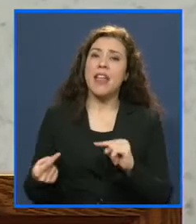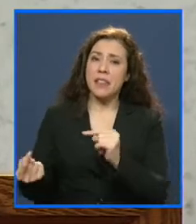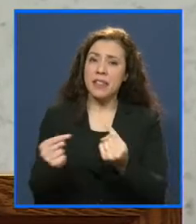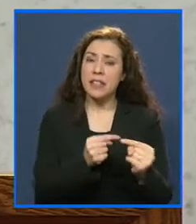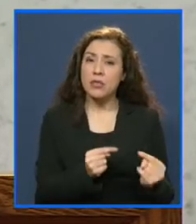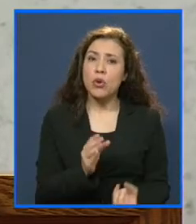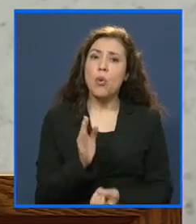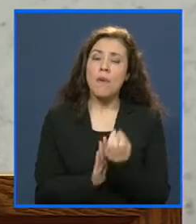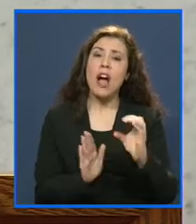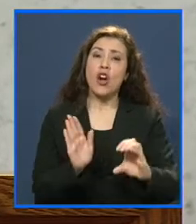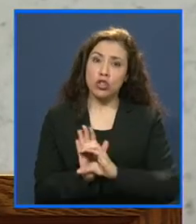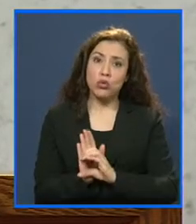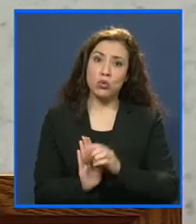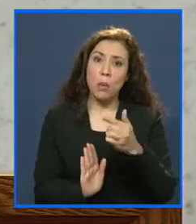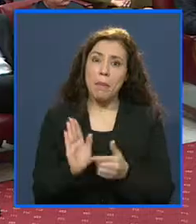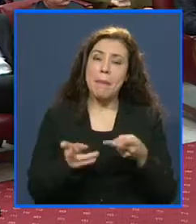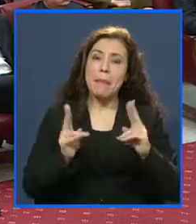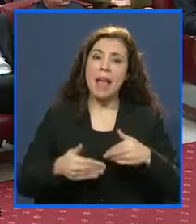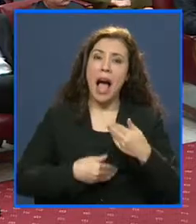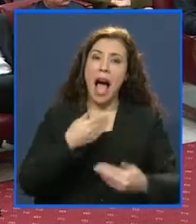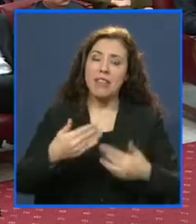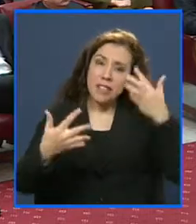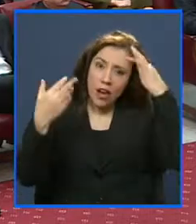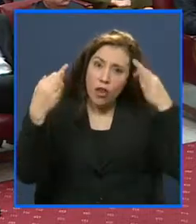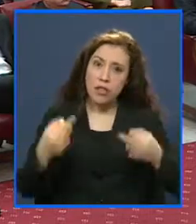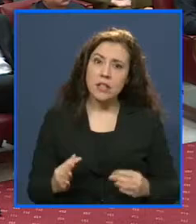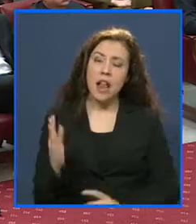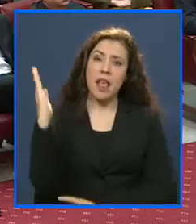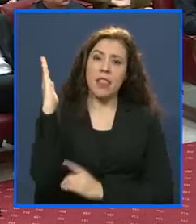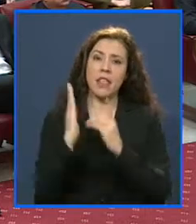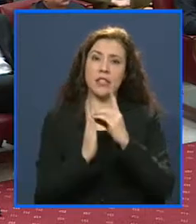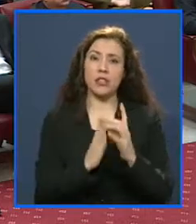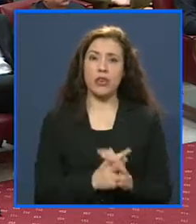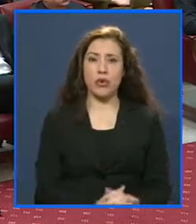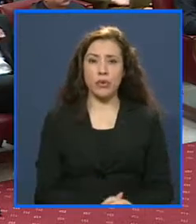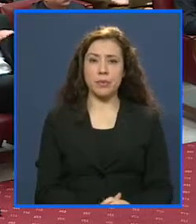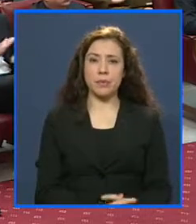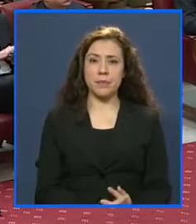una nueva constitución que nos permita avanzar con decisión hacia el desarrollo